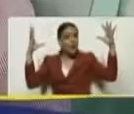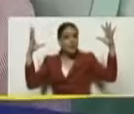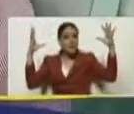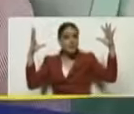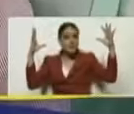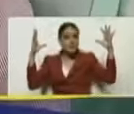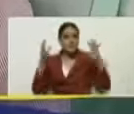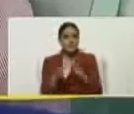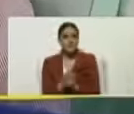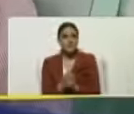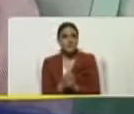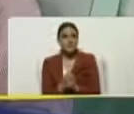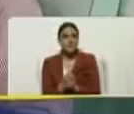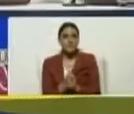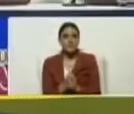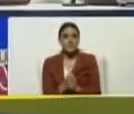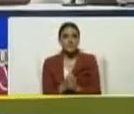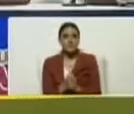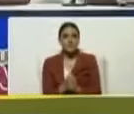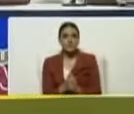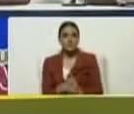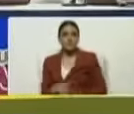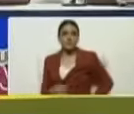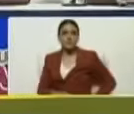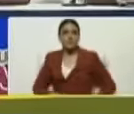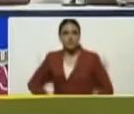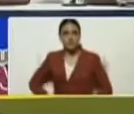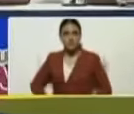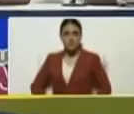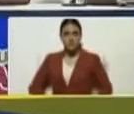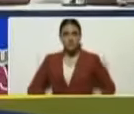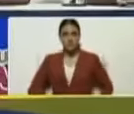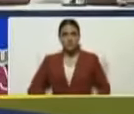Ángel José, soñaba